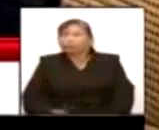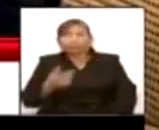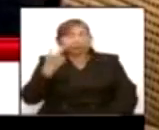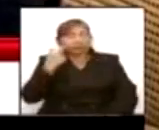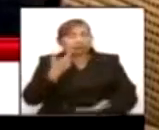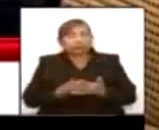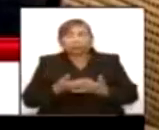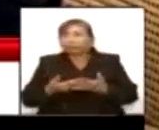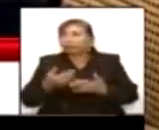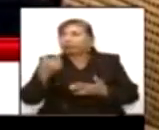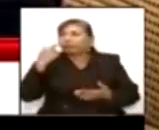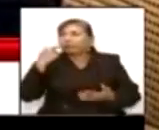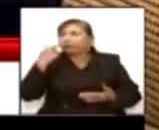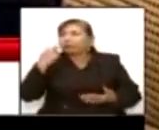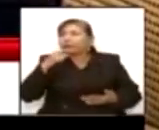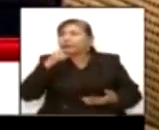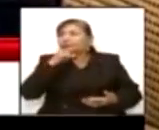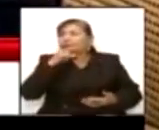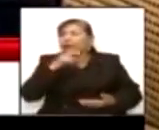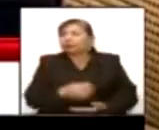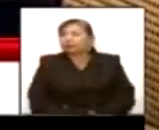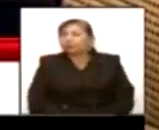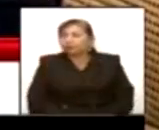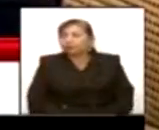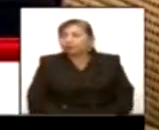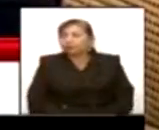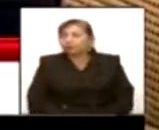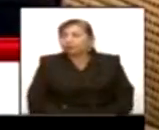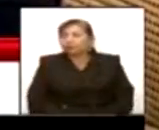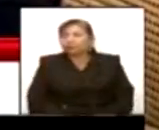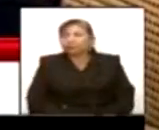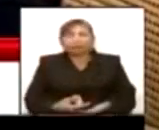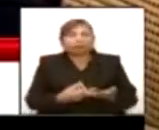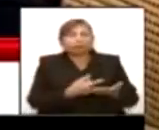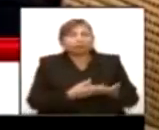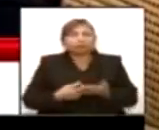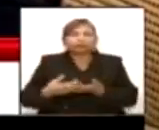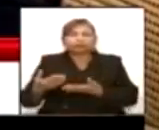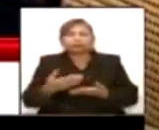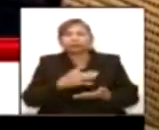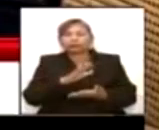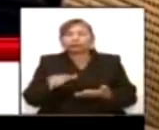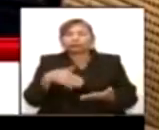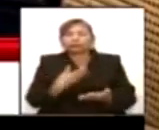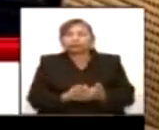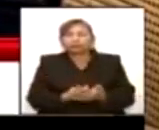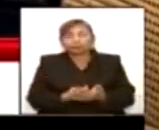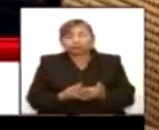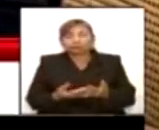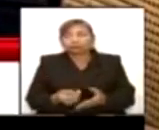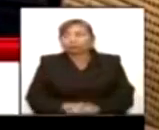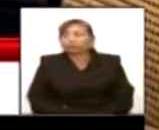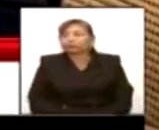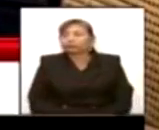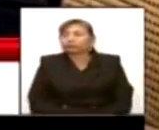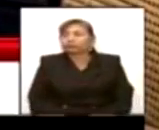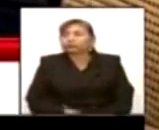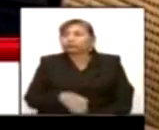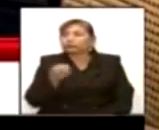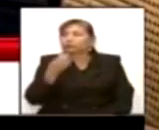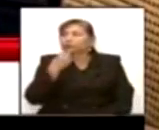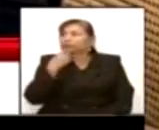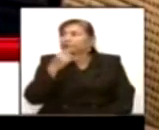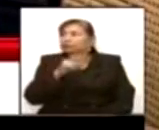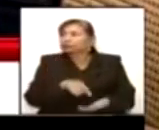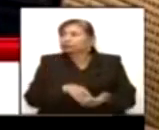reconocer la diferencia entre hombre y mujer. Desde niños se va a debatir y todos van a votar a favor, evidentemente, ¿no? Porque si